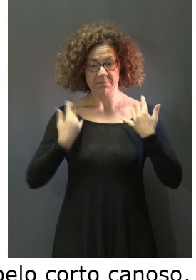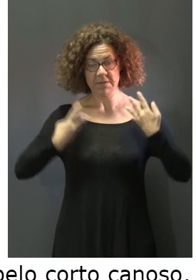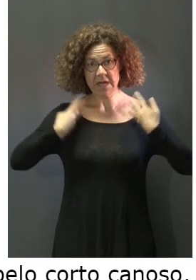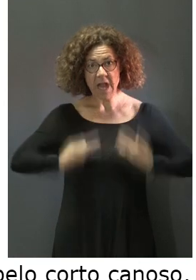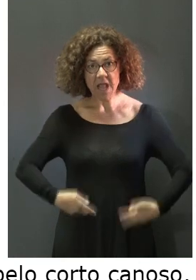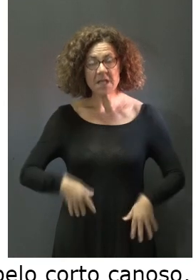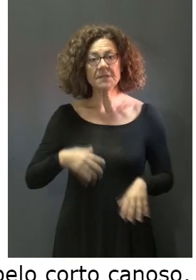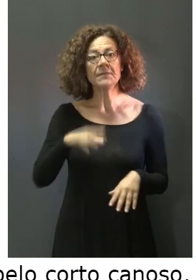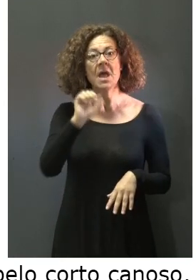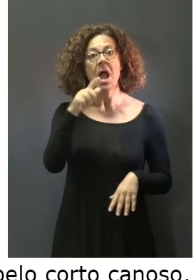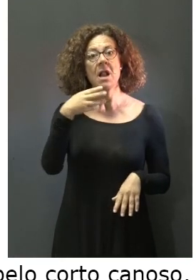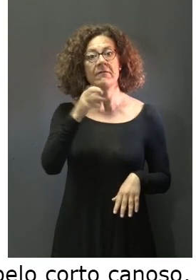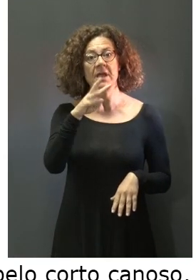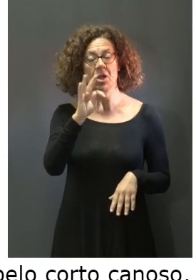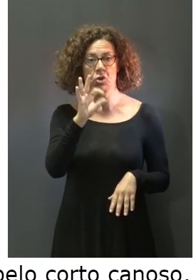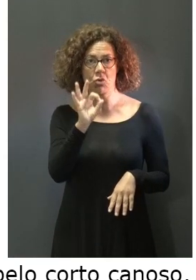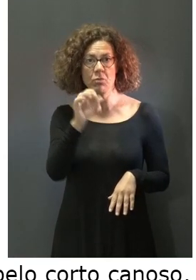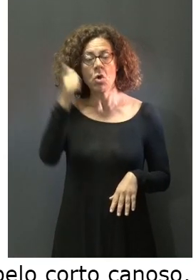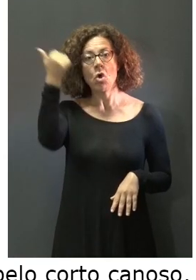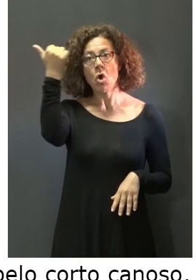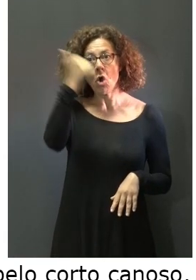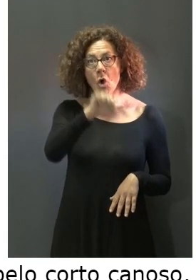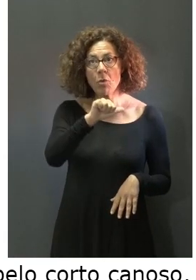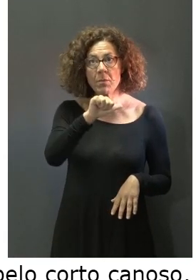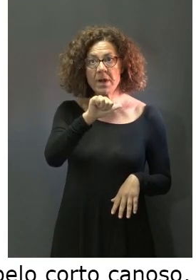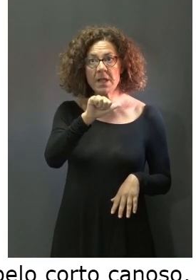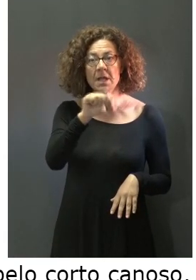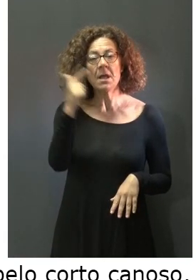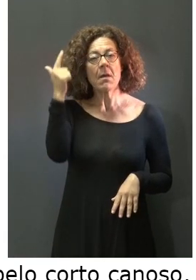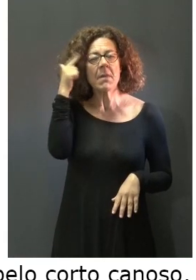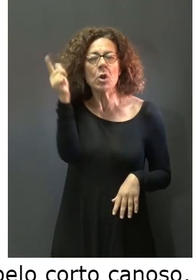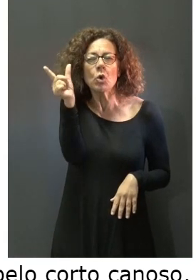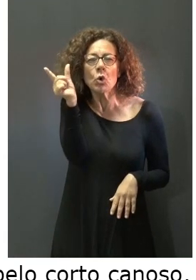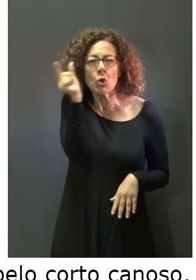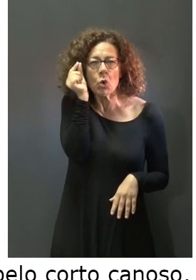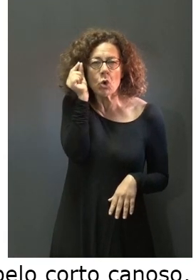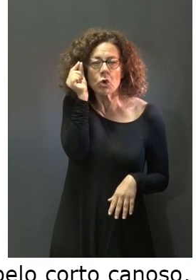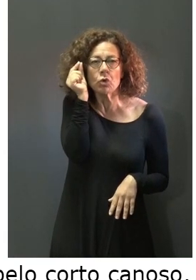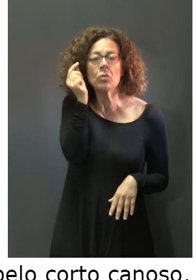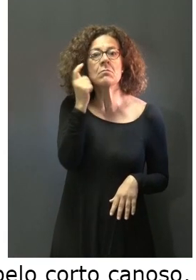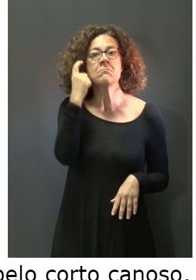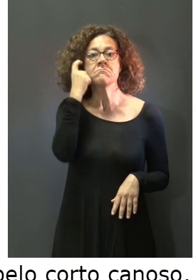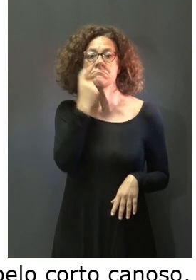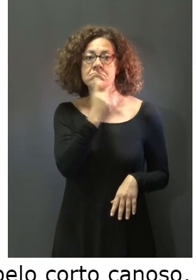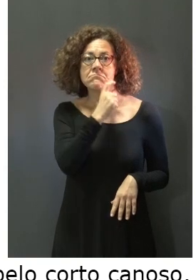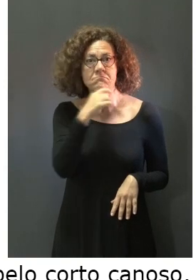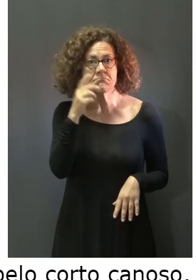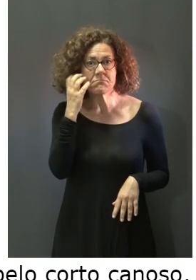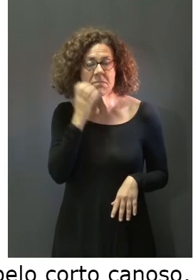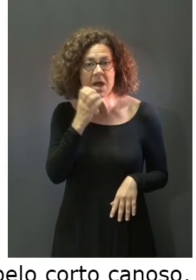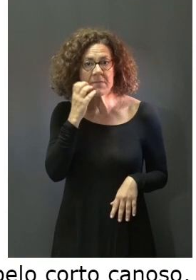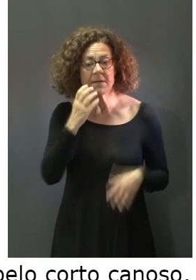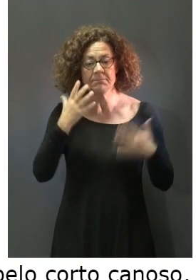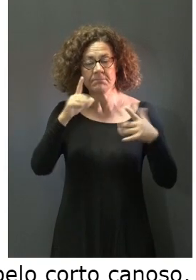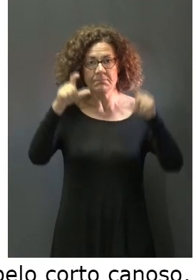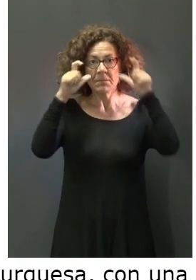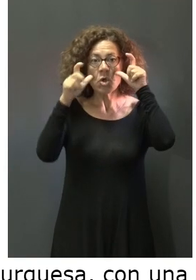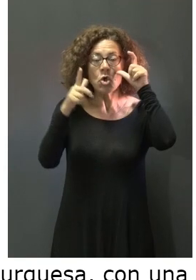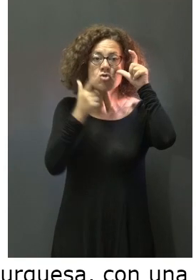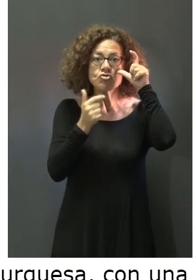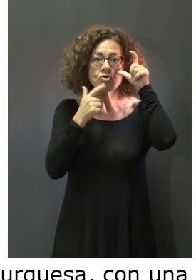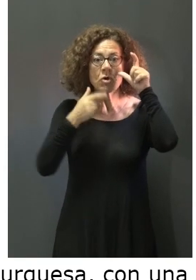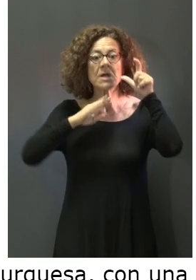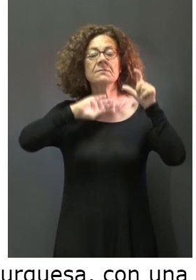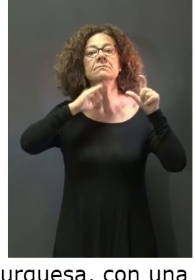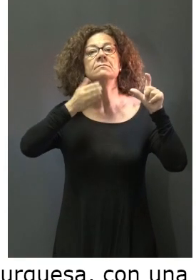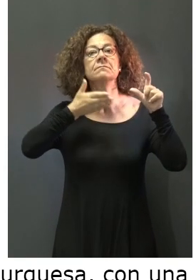Alberto, hombre con pelo muy corto, barba, gafas rojas, jersey negro de cuello alto